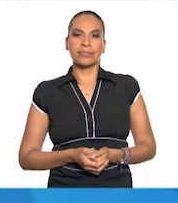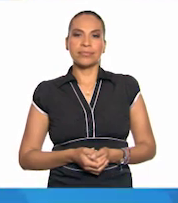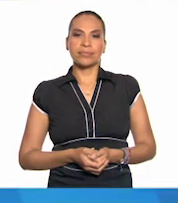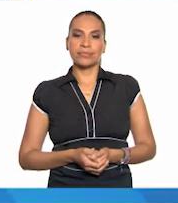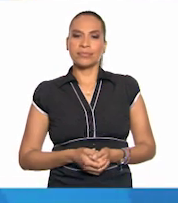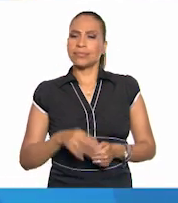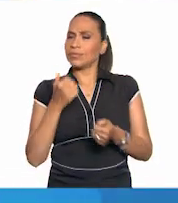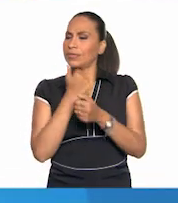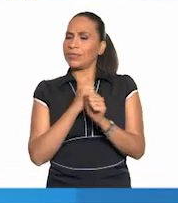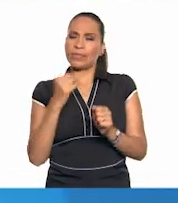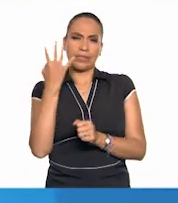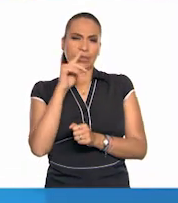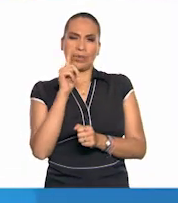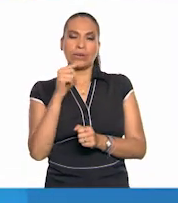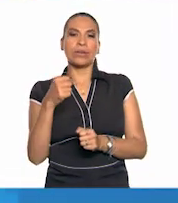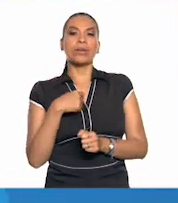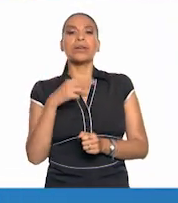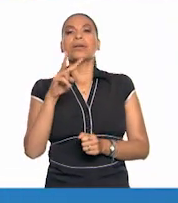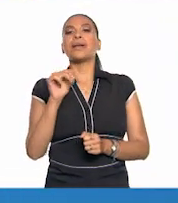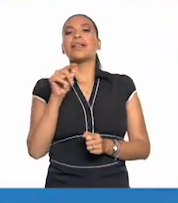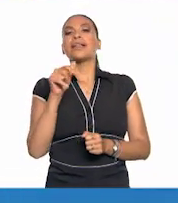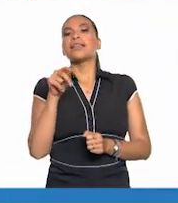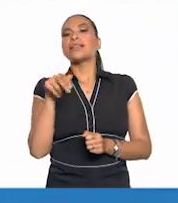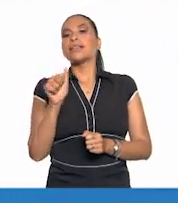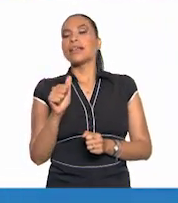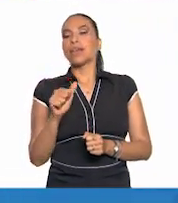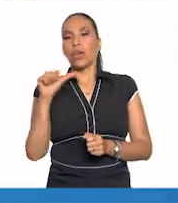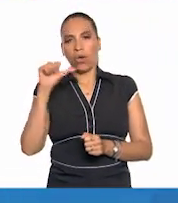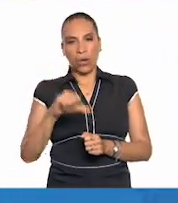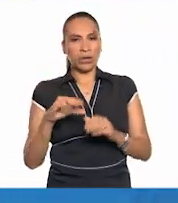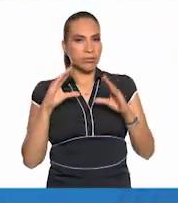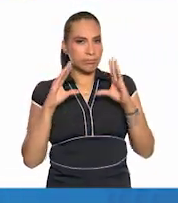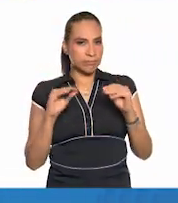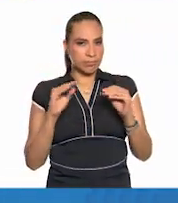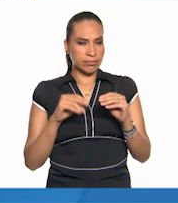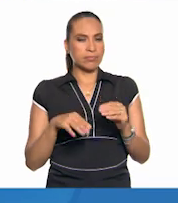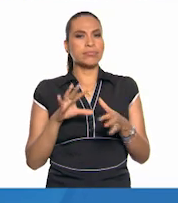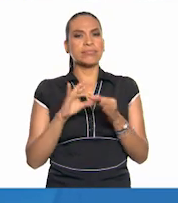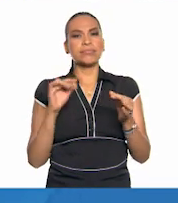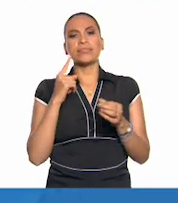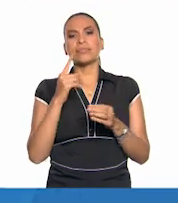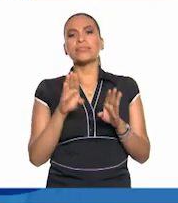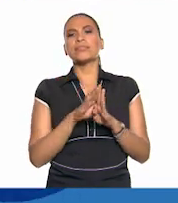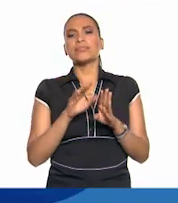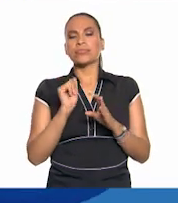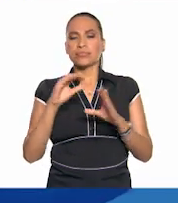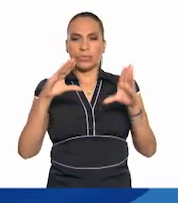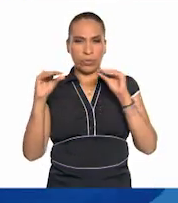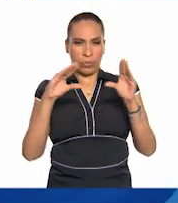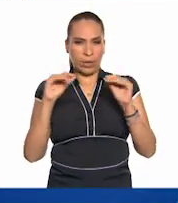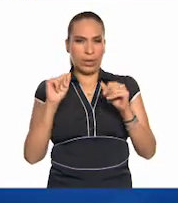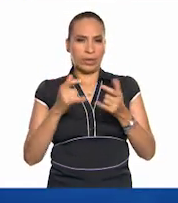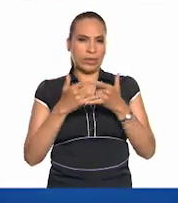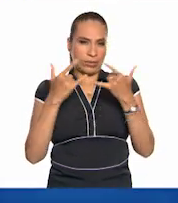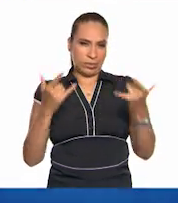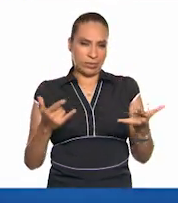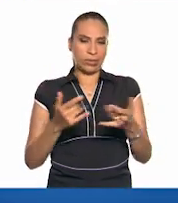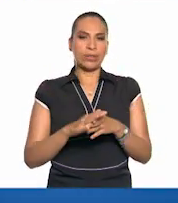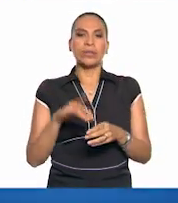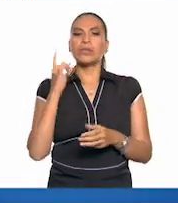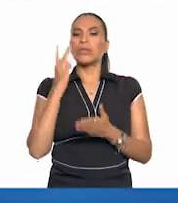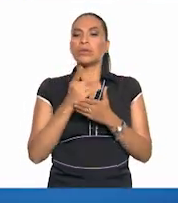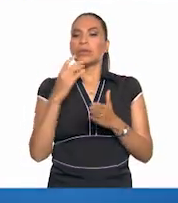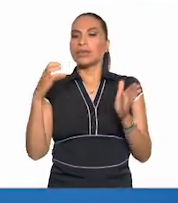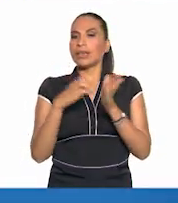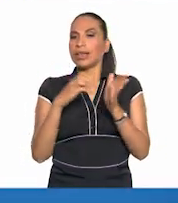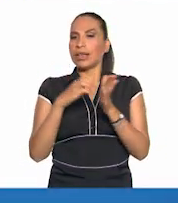¡Ey, no te aburras! Yo soy Valentina Sierra y hoy te voy a enseñar a contar un cuento con títeres. Solo necesitas